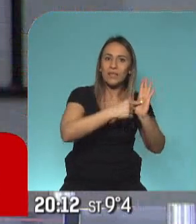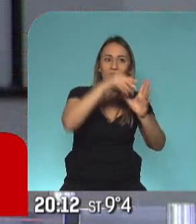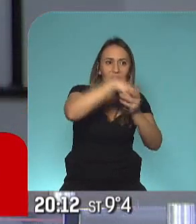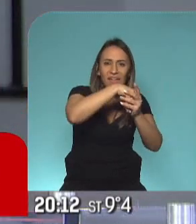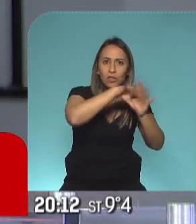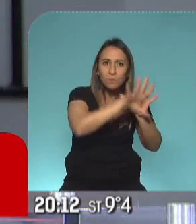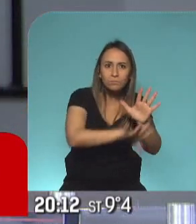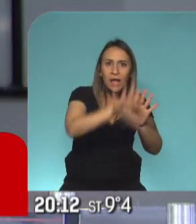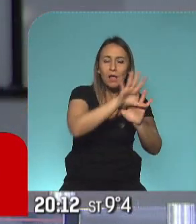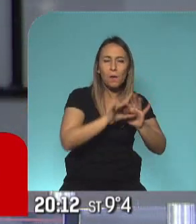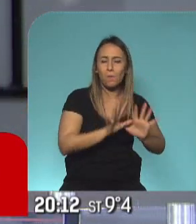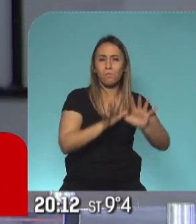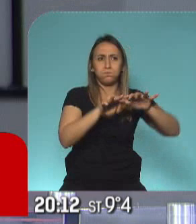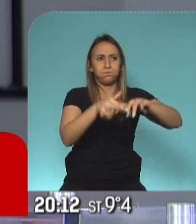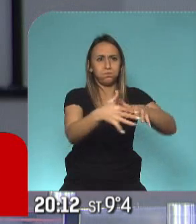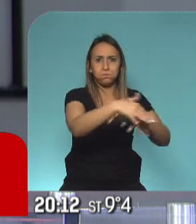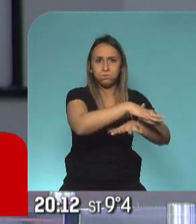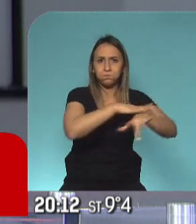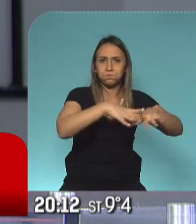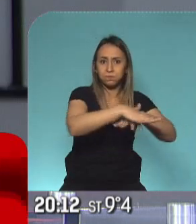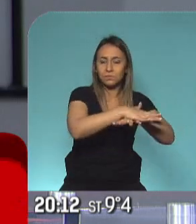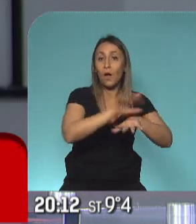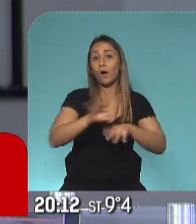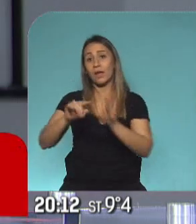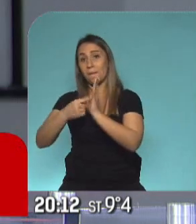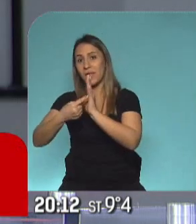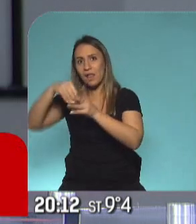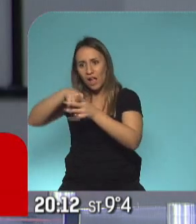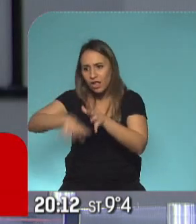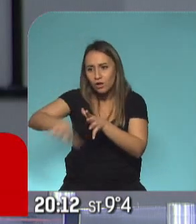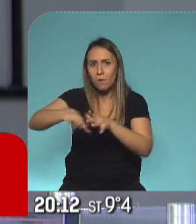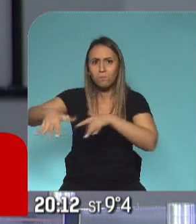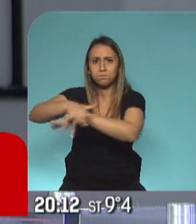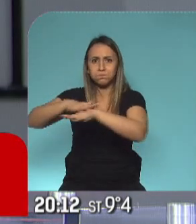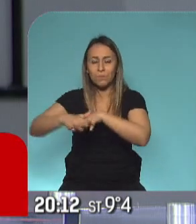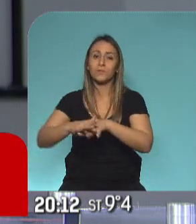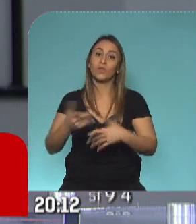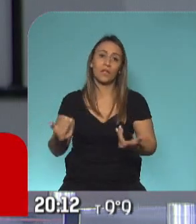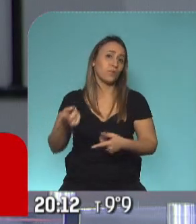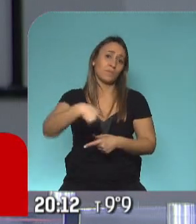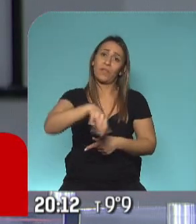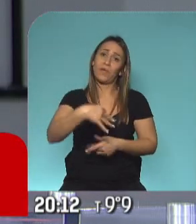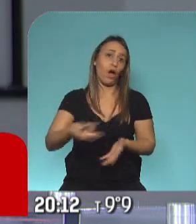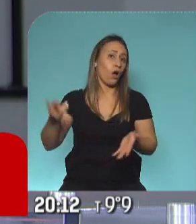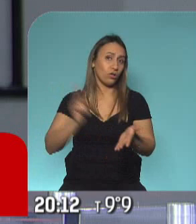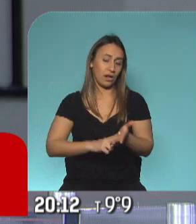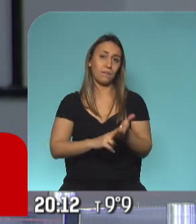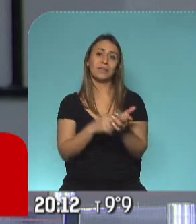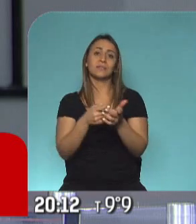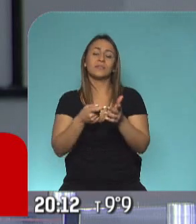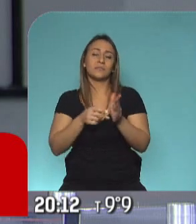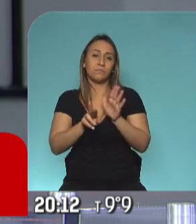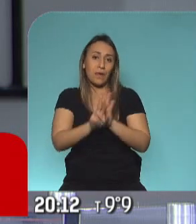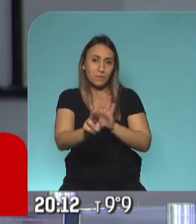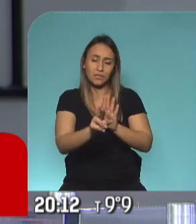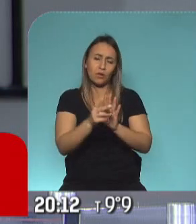Se habla de nuevos permisos que se van a volver a limitar y va a haber que volver a tramitar el permiso de circulación. El énfasis, por